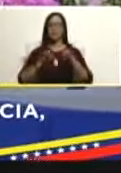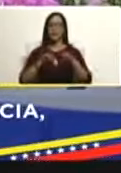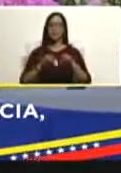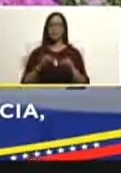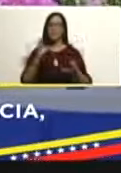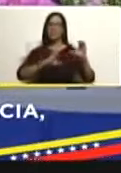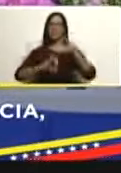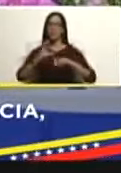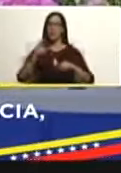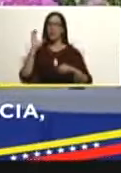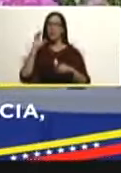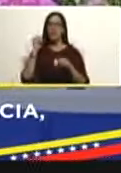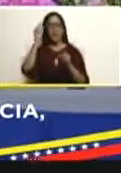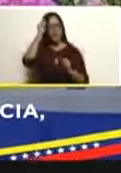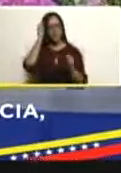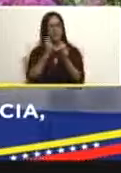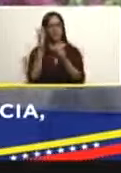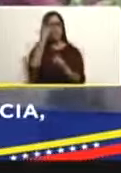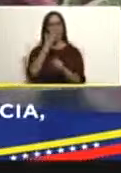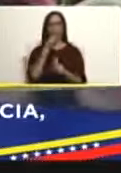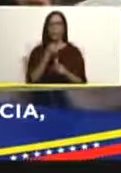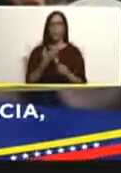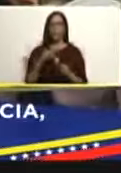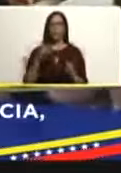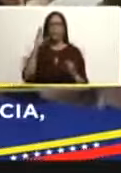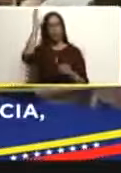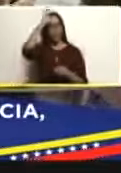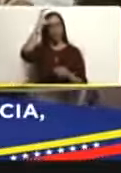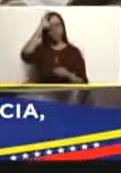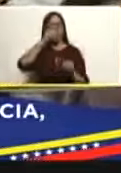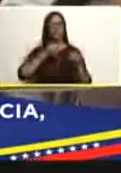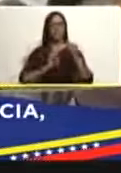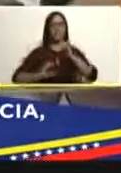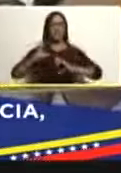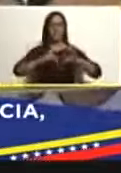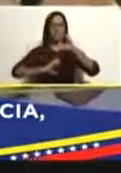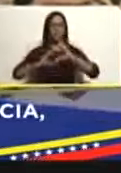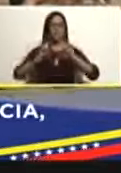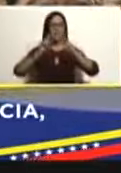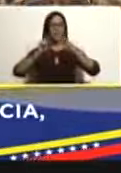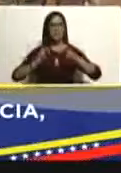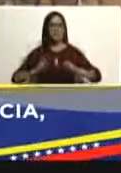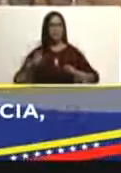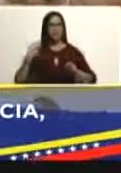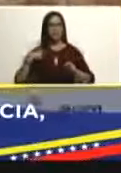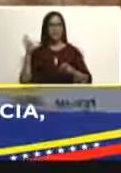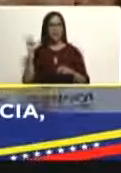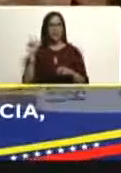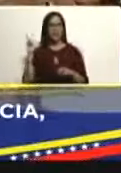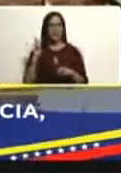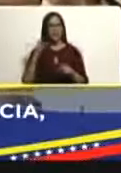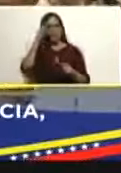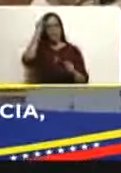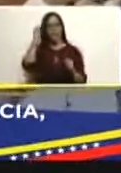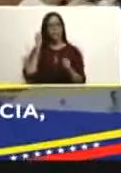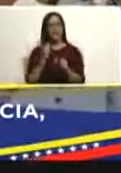es la esperanza más hermosa del conocimiento, de la ciencia, de la investigación que tiene Venezuela. La